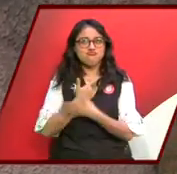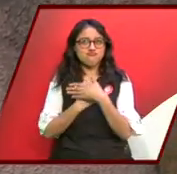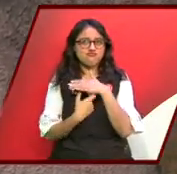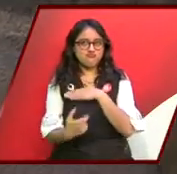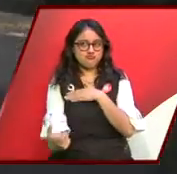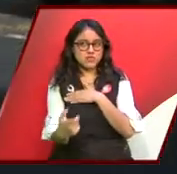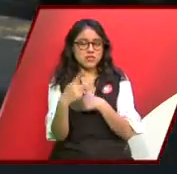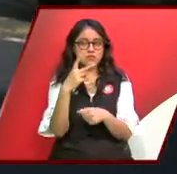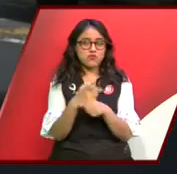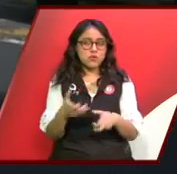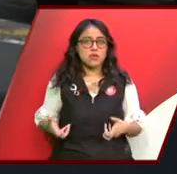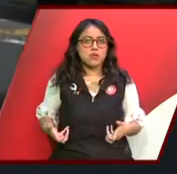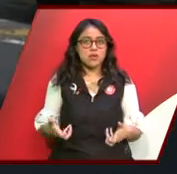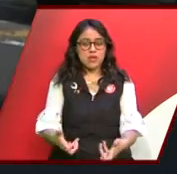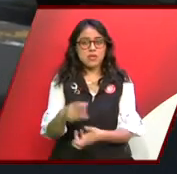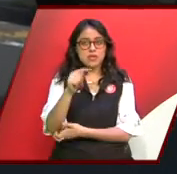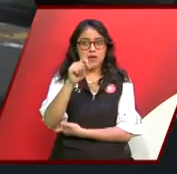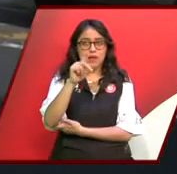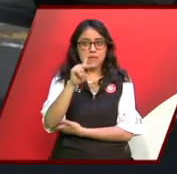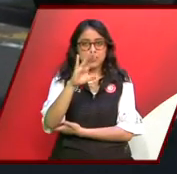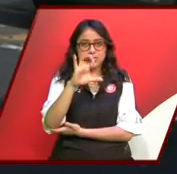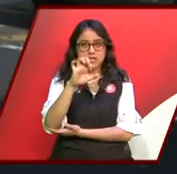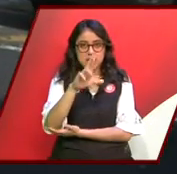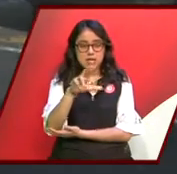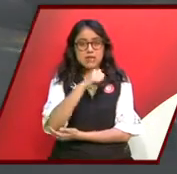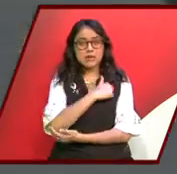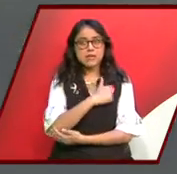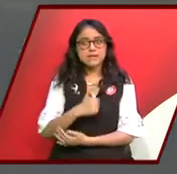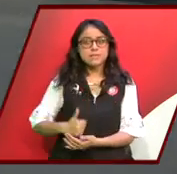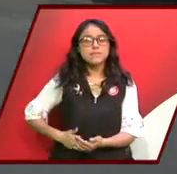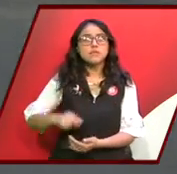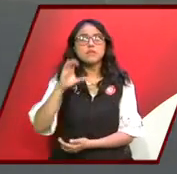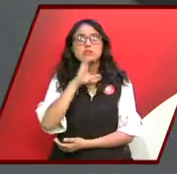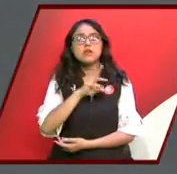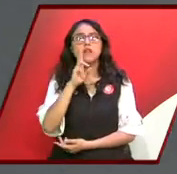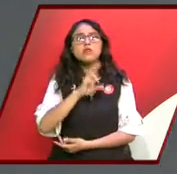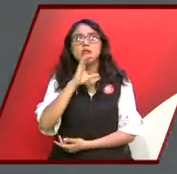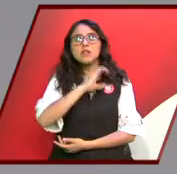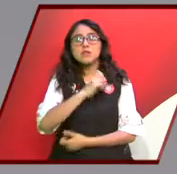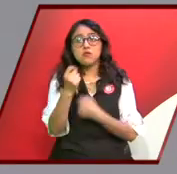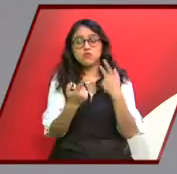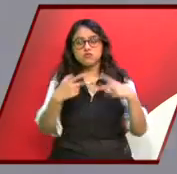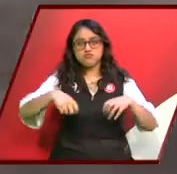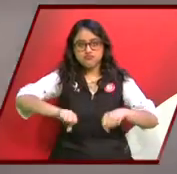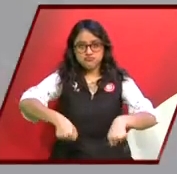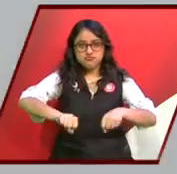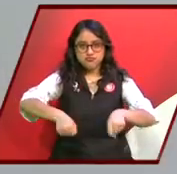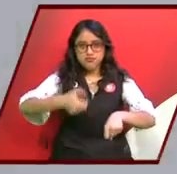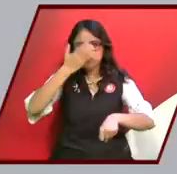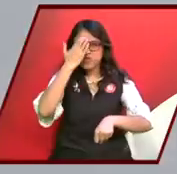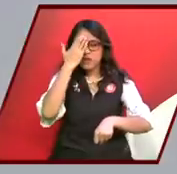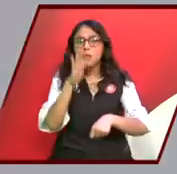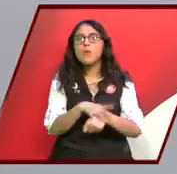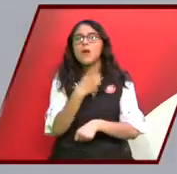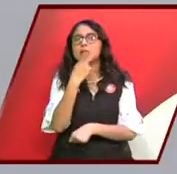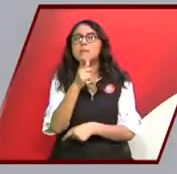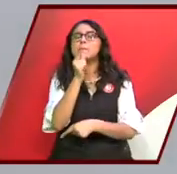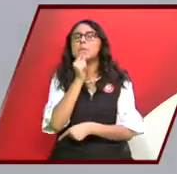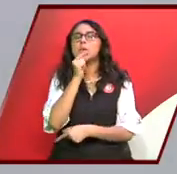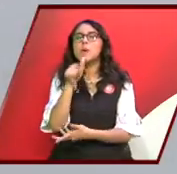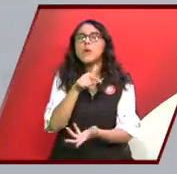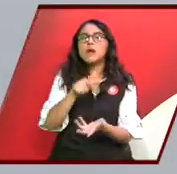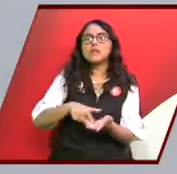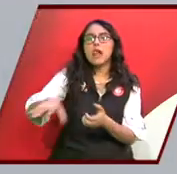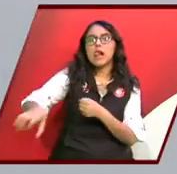de Tapicería en la alcaldía Venustiano Carranza es conocida por algunos motociclistas, pues aseguran que es donde policías de la zona